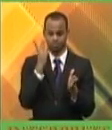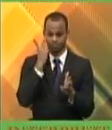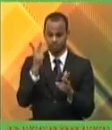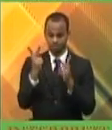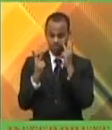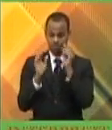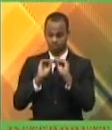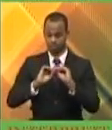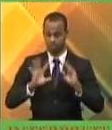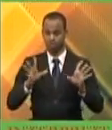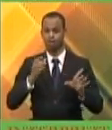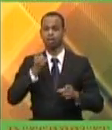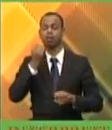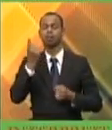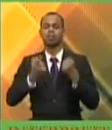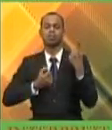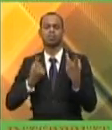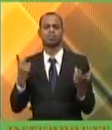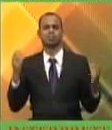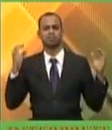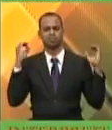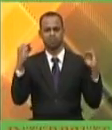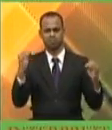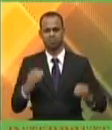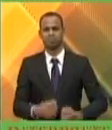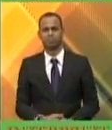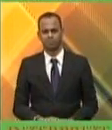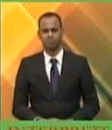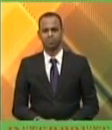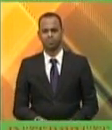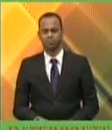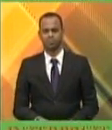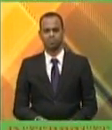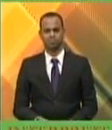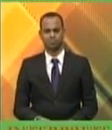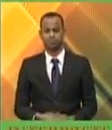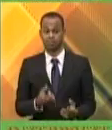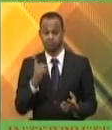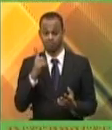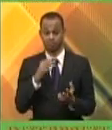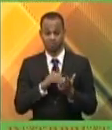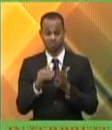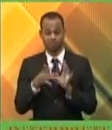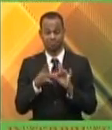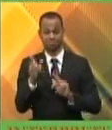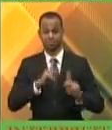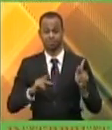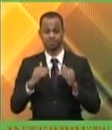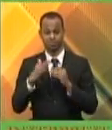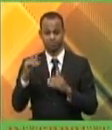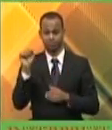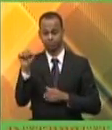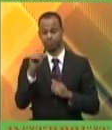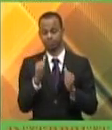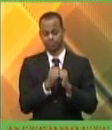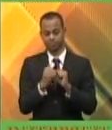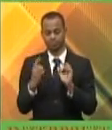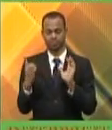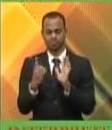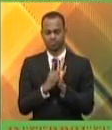a la gente en determinado momento esa realidad que está ahí de más de un millón de gente que está